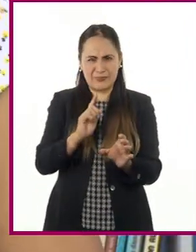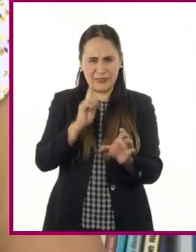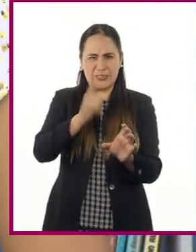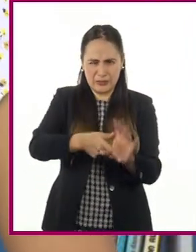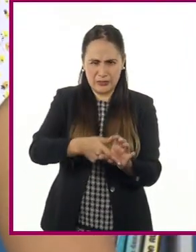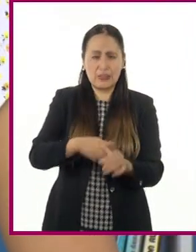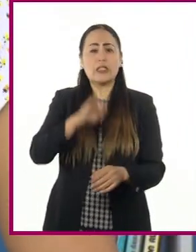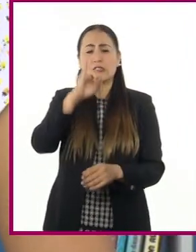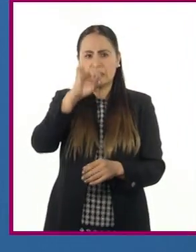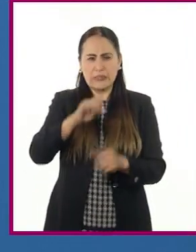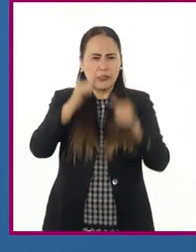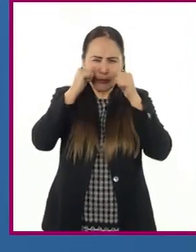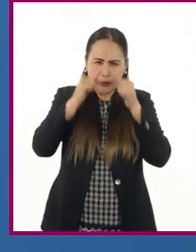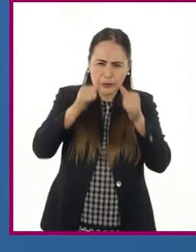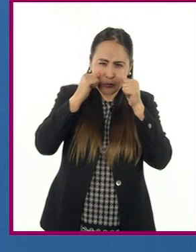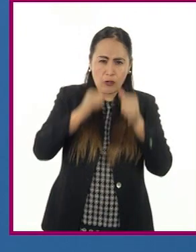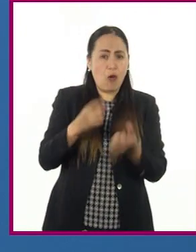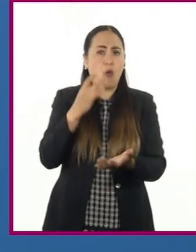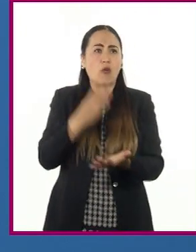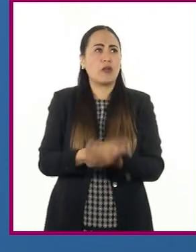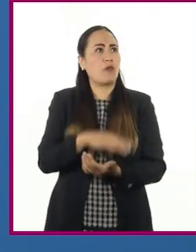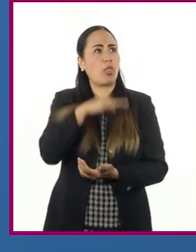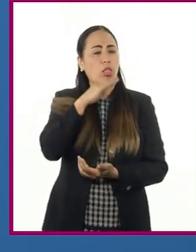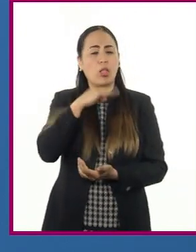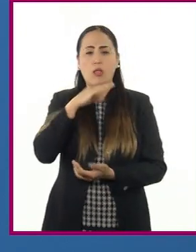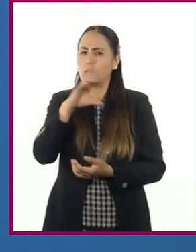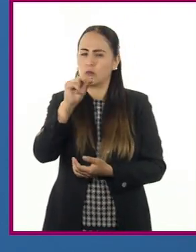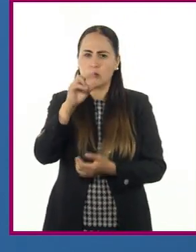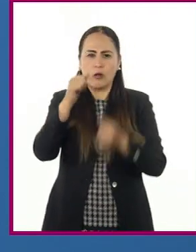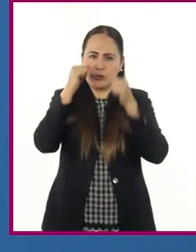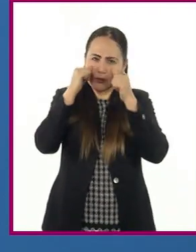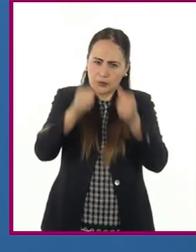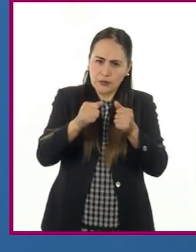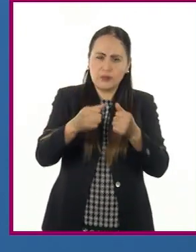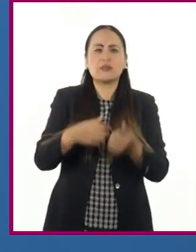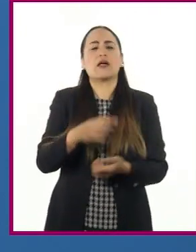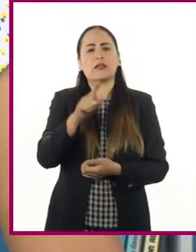oír, sino que deben prestar atención a lo que dice